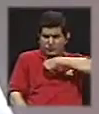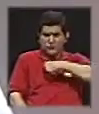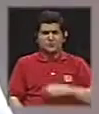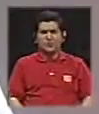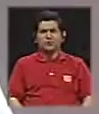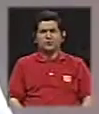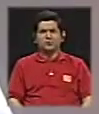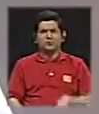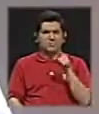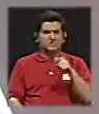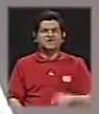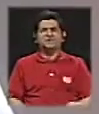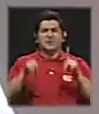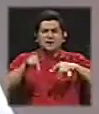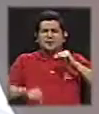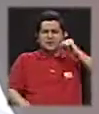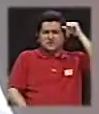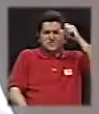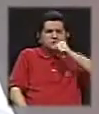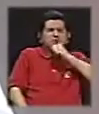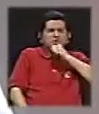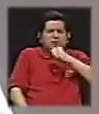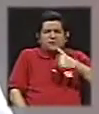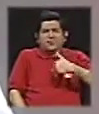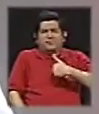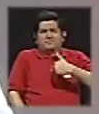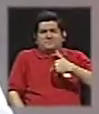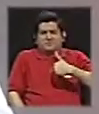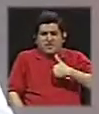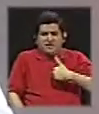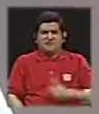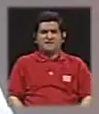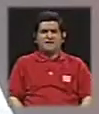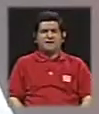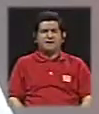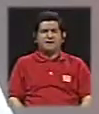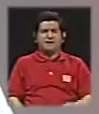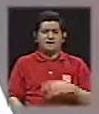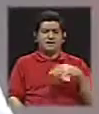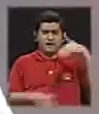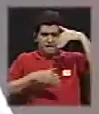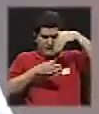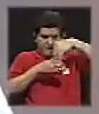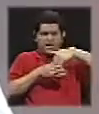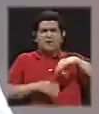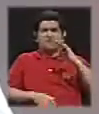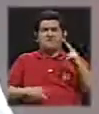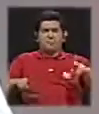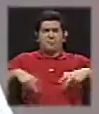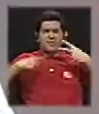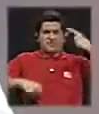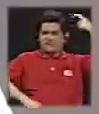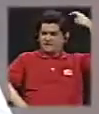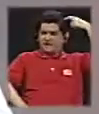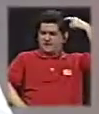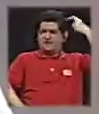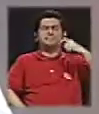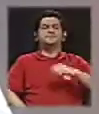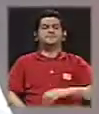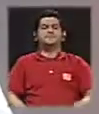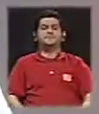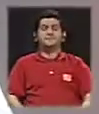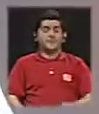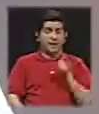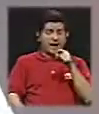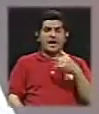para nosotros el anciano guarda aún nuestra forma de vida en su cerebro, en su cabeza,